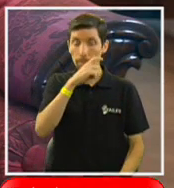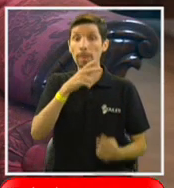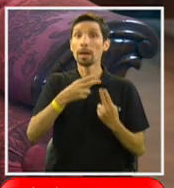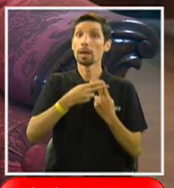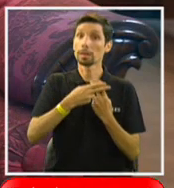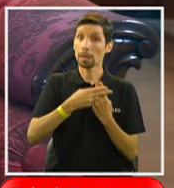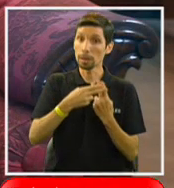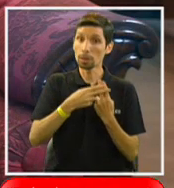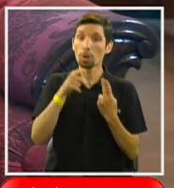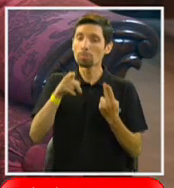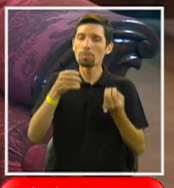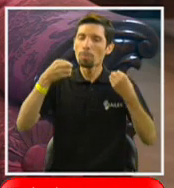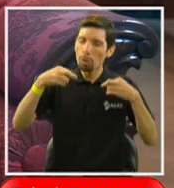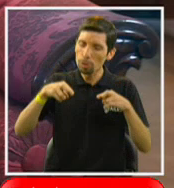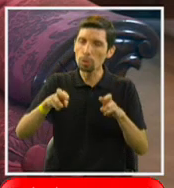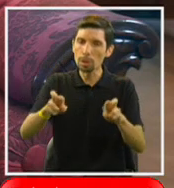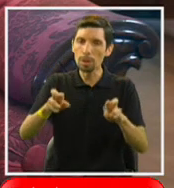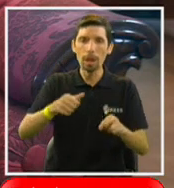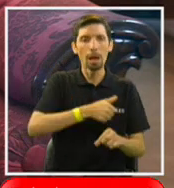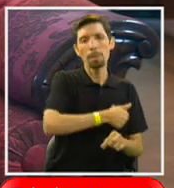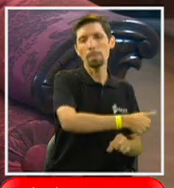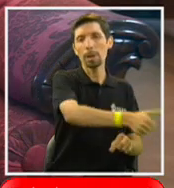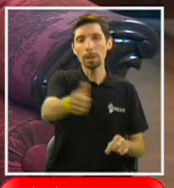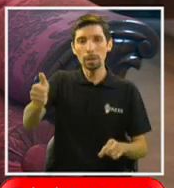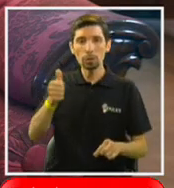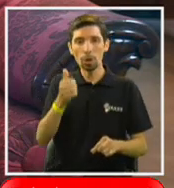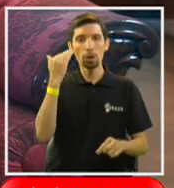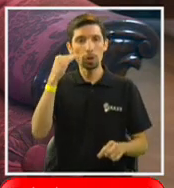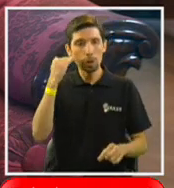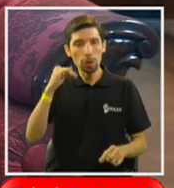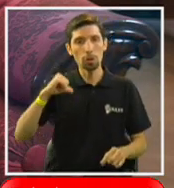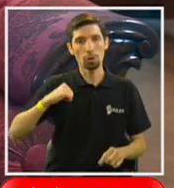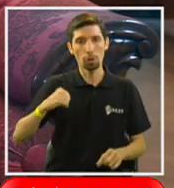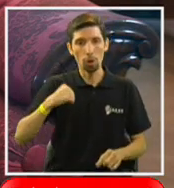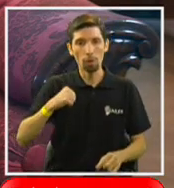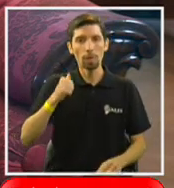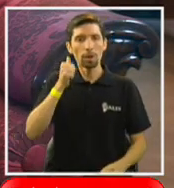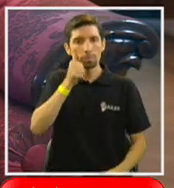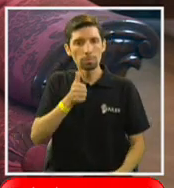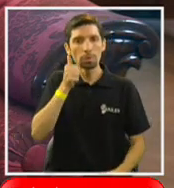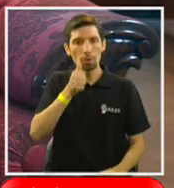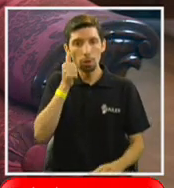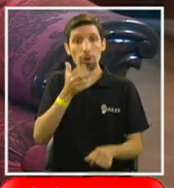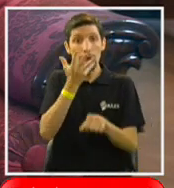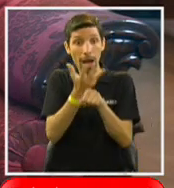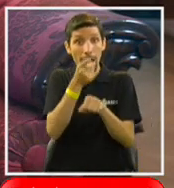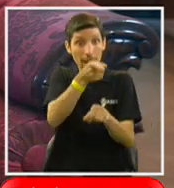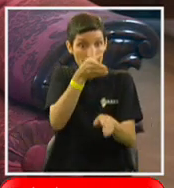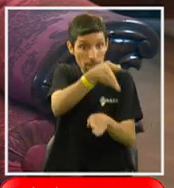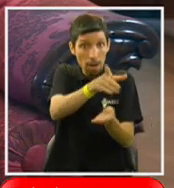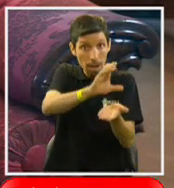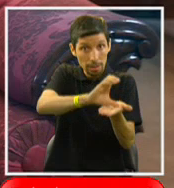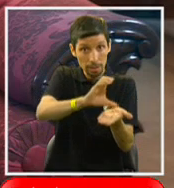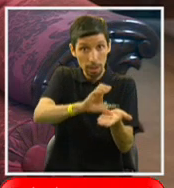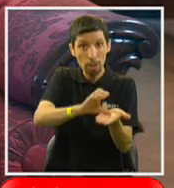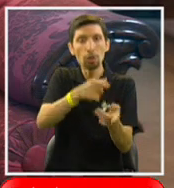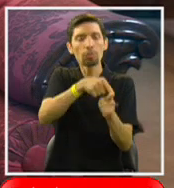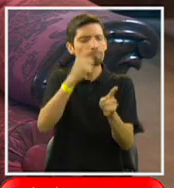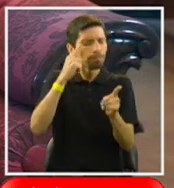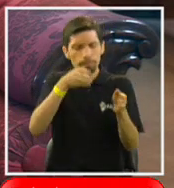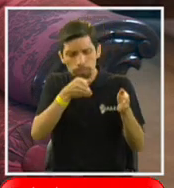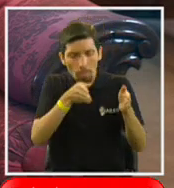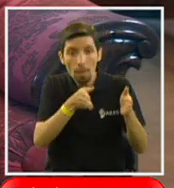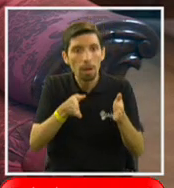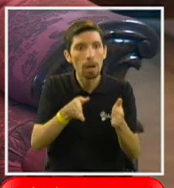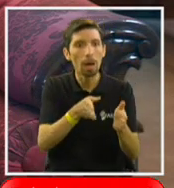teletón es una oportunidad para todos los niños y jóvenes que día a día encuentran en sus centros el camino